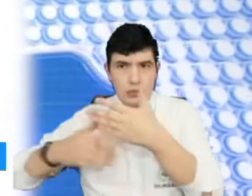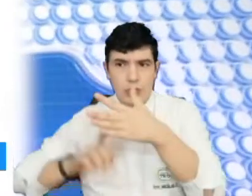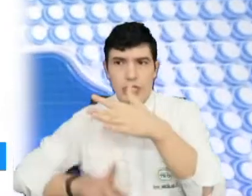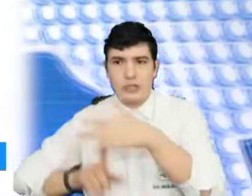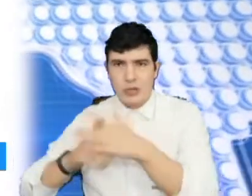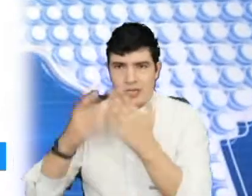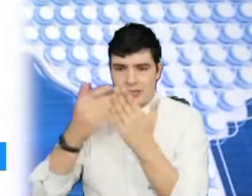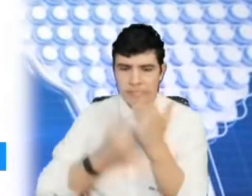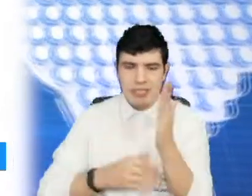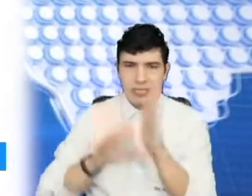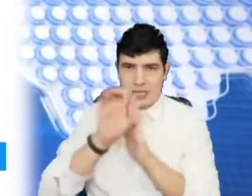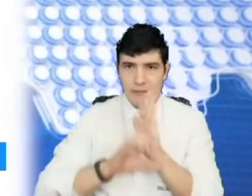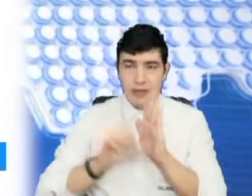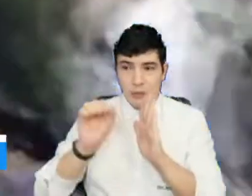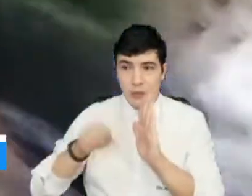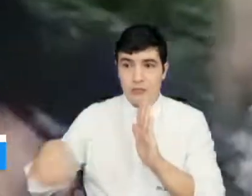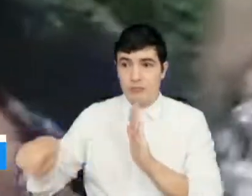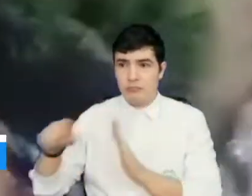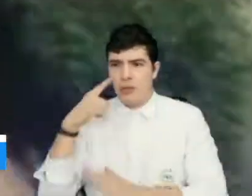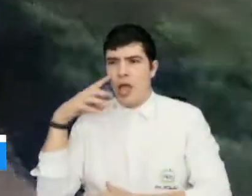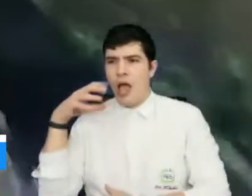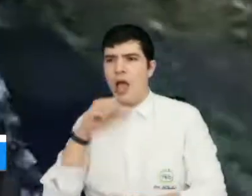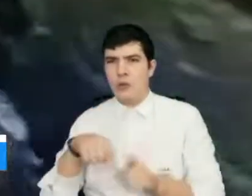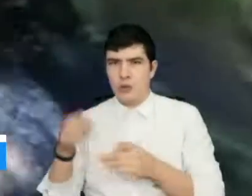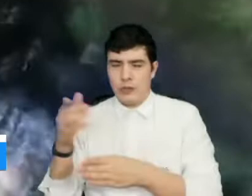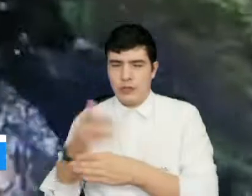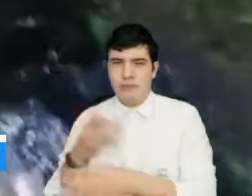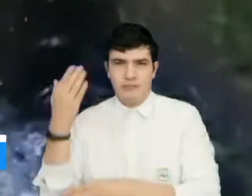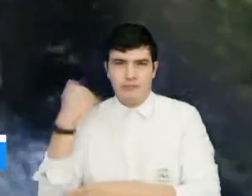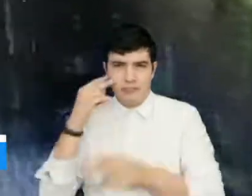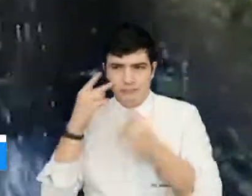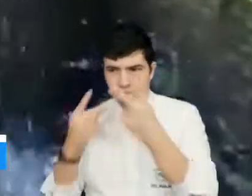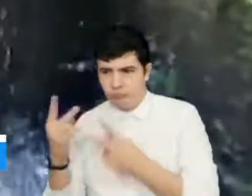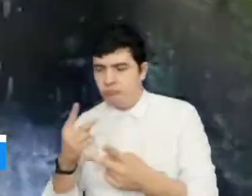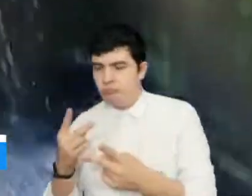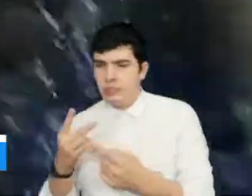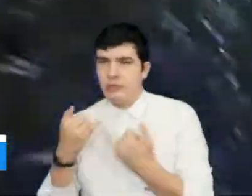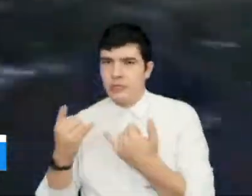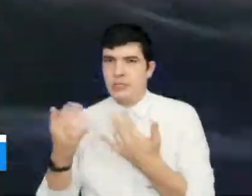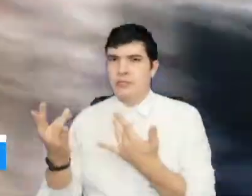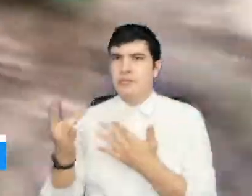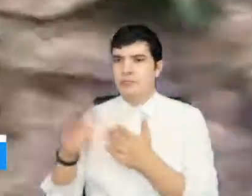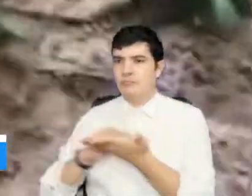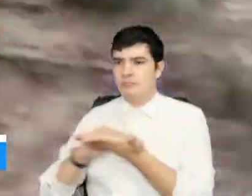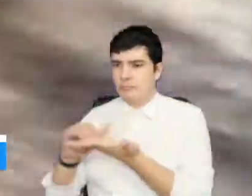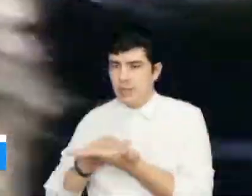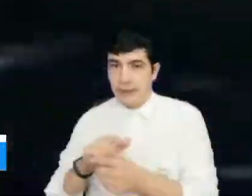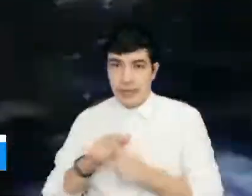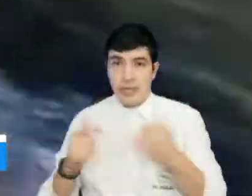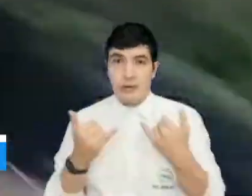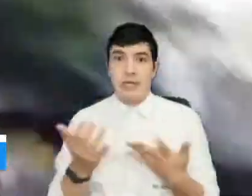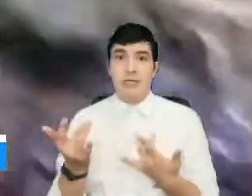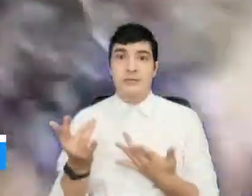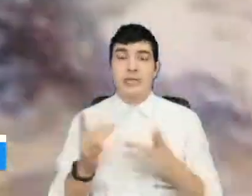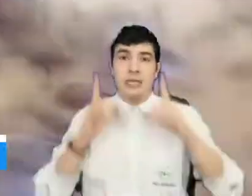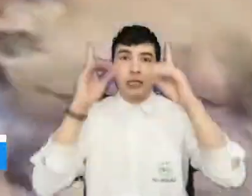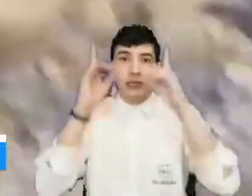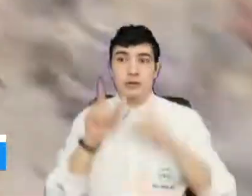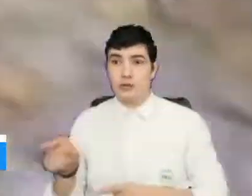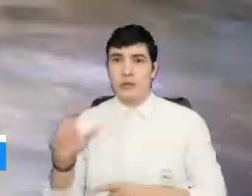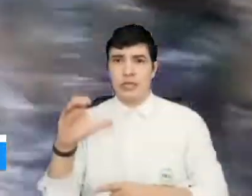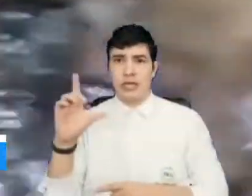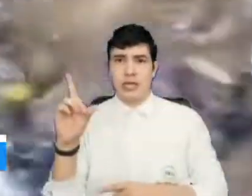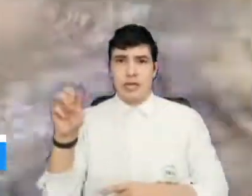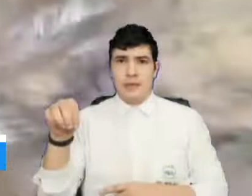hallazgos encontrados durante la visita. Por ahora estaremos a la espera de alguna decisión que haya tomado la CDMB respecto a este caso.